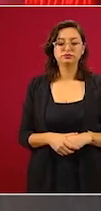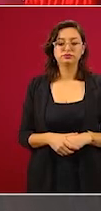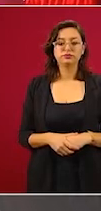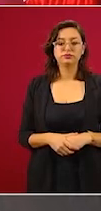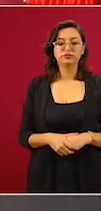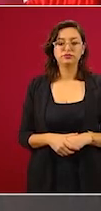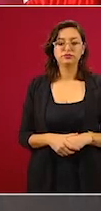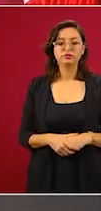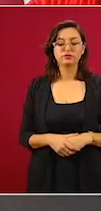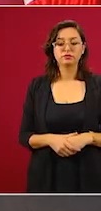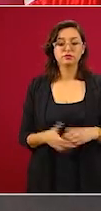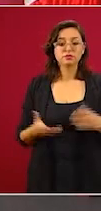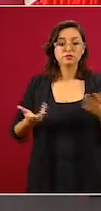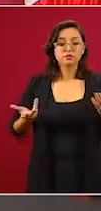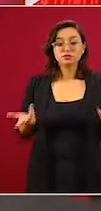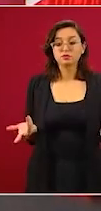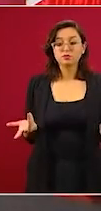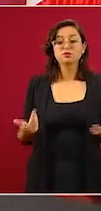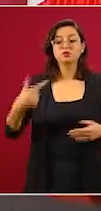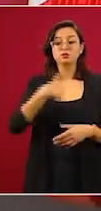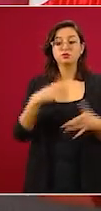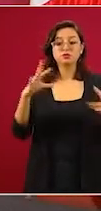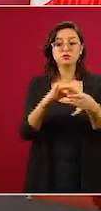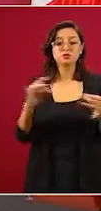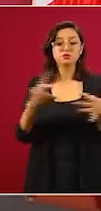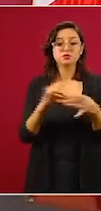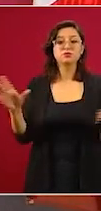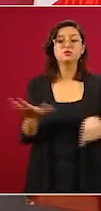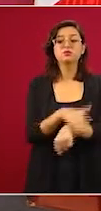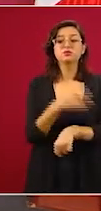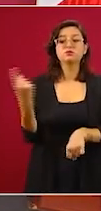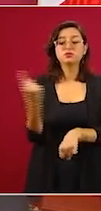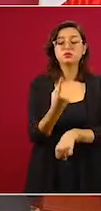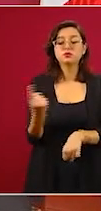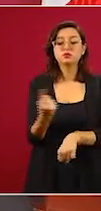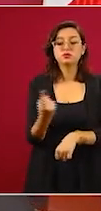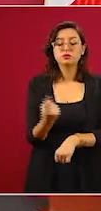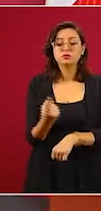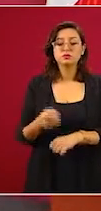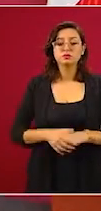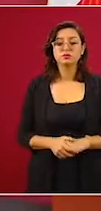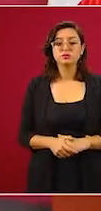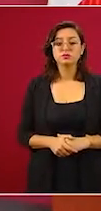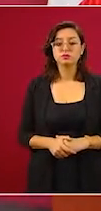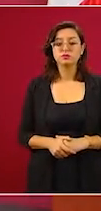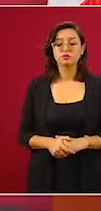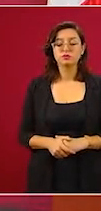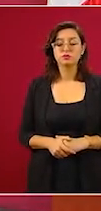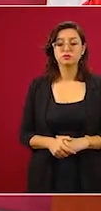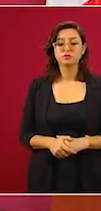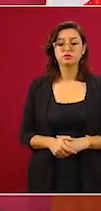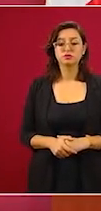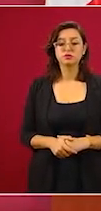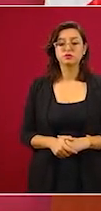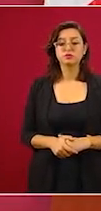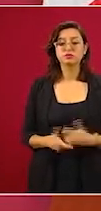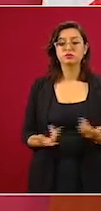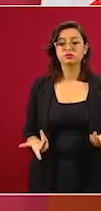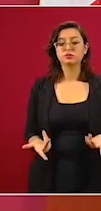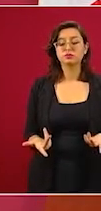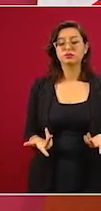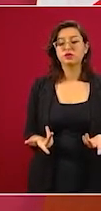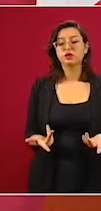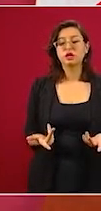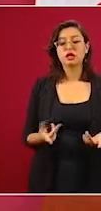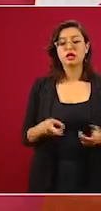porque mencionó esto porque se firman contratos en el caso